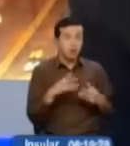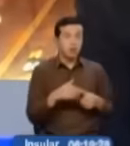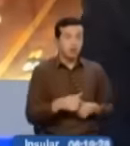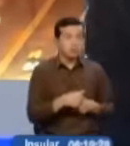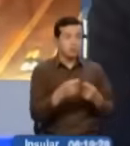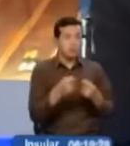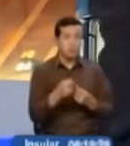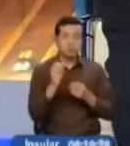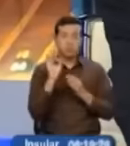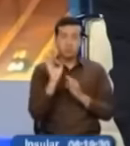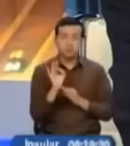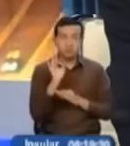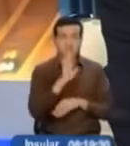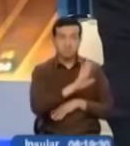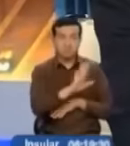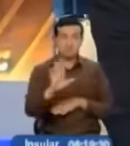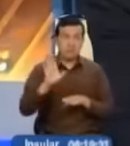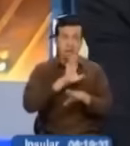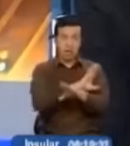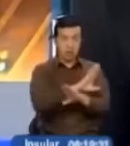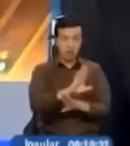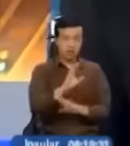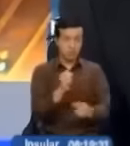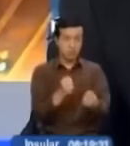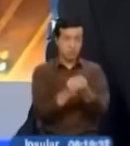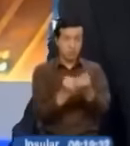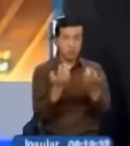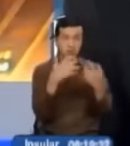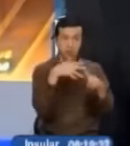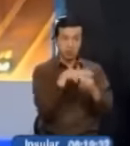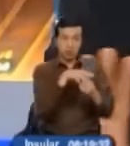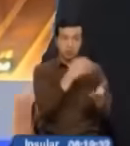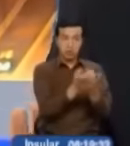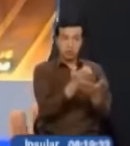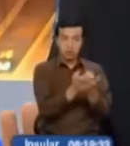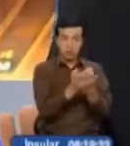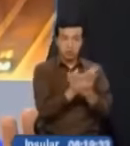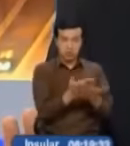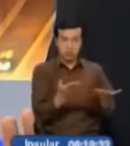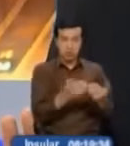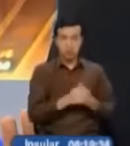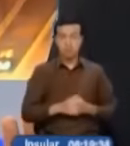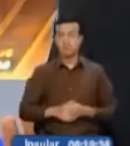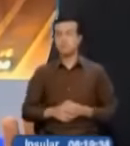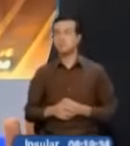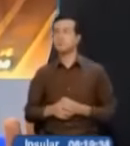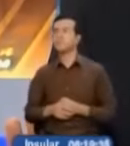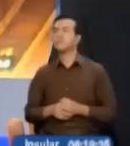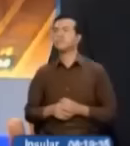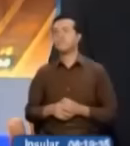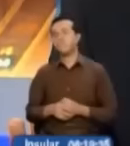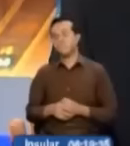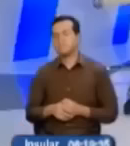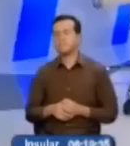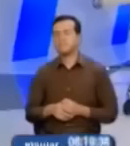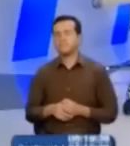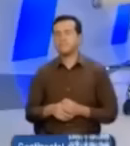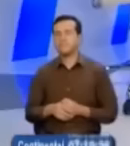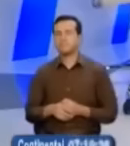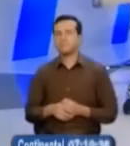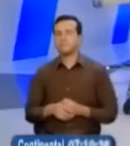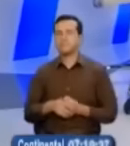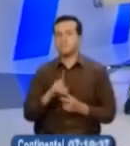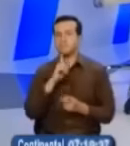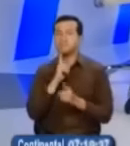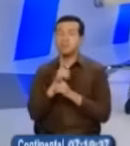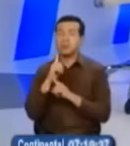forma oportuna a este sector para generar la inclusión económica y movilidad social que estoy hablando. Yo creo que sí, Carlos, pero hay